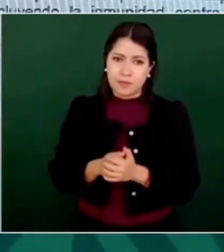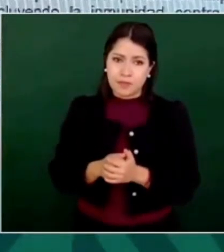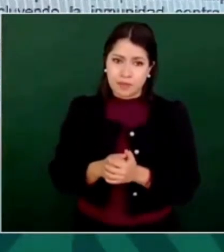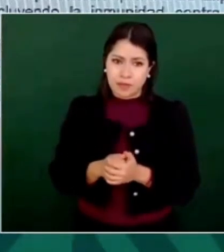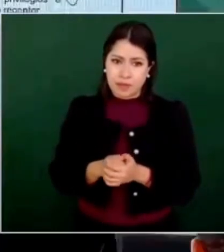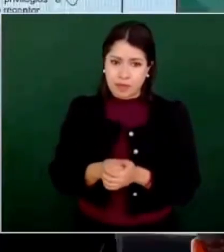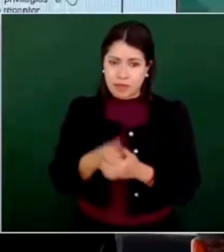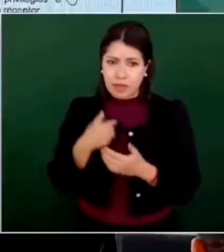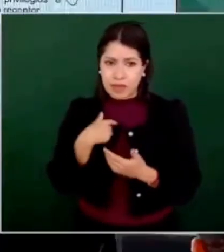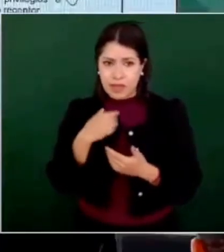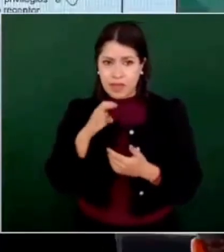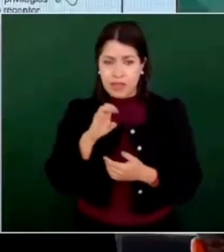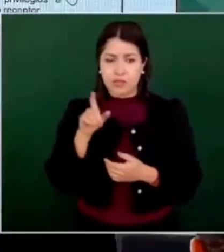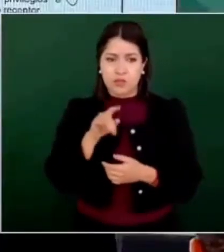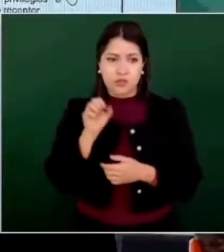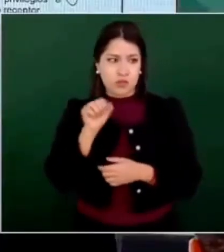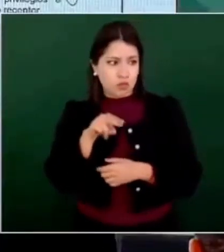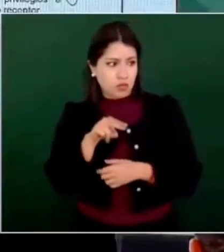ejército,